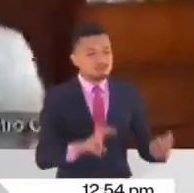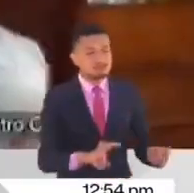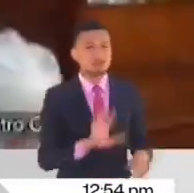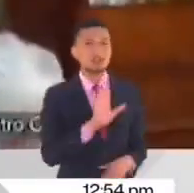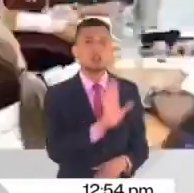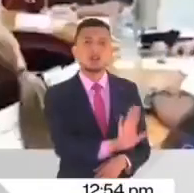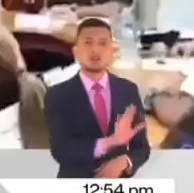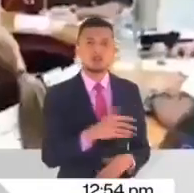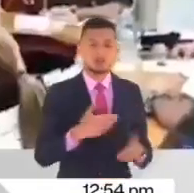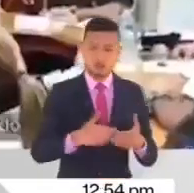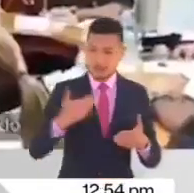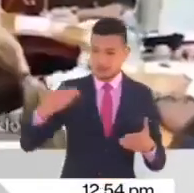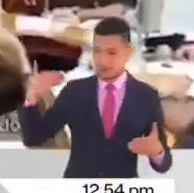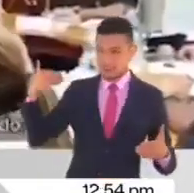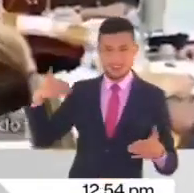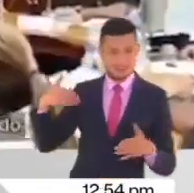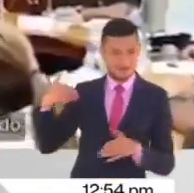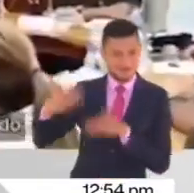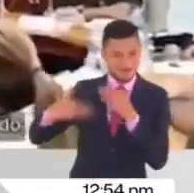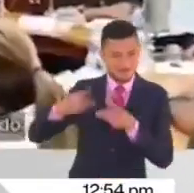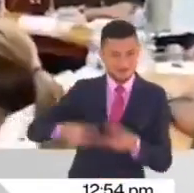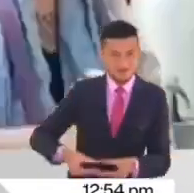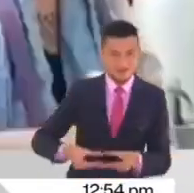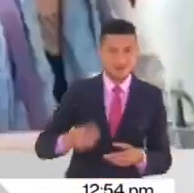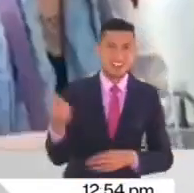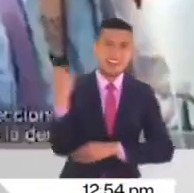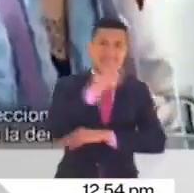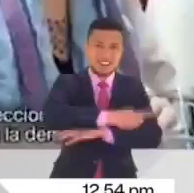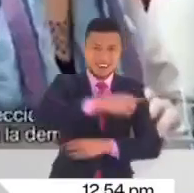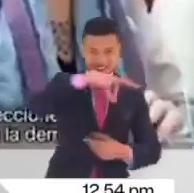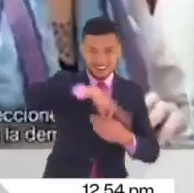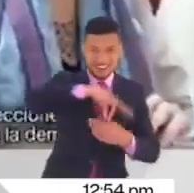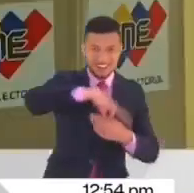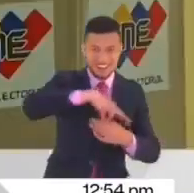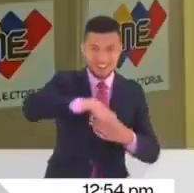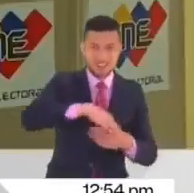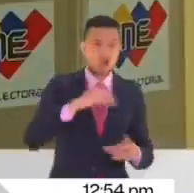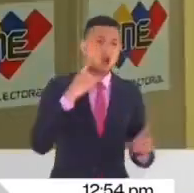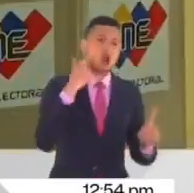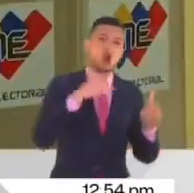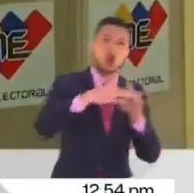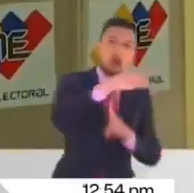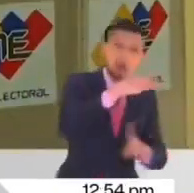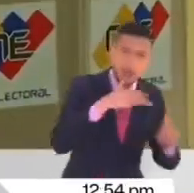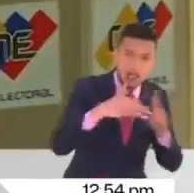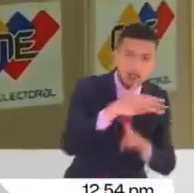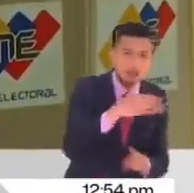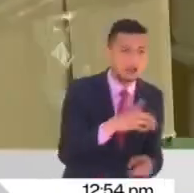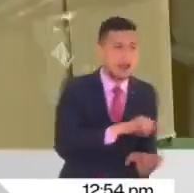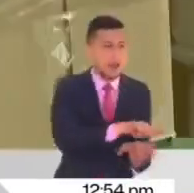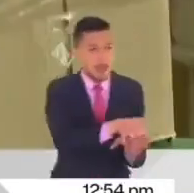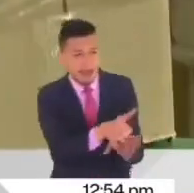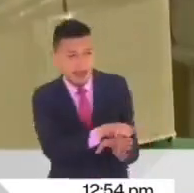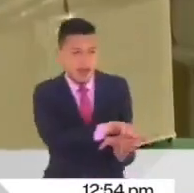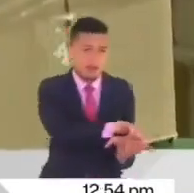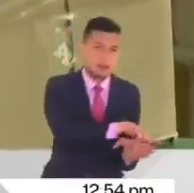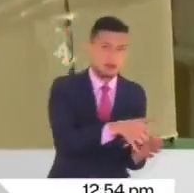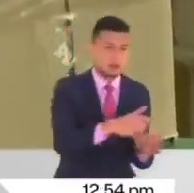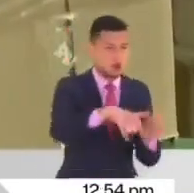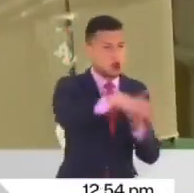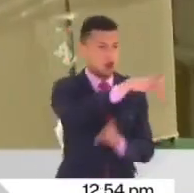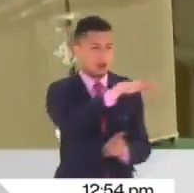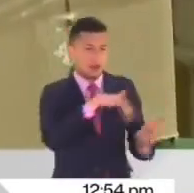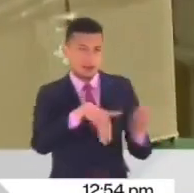los antecedentes del día del voto. El contexto, el desequilibrio del